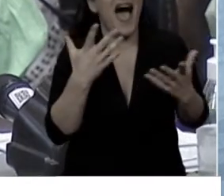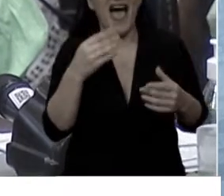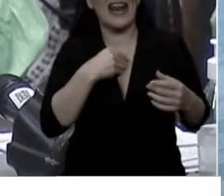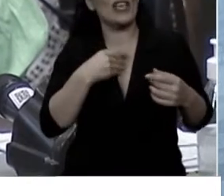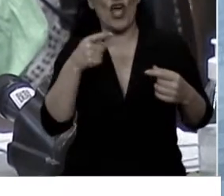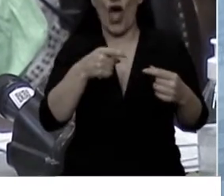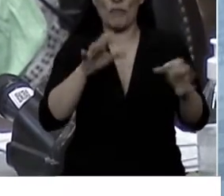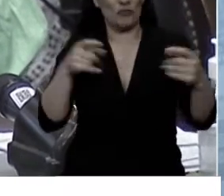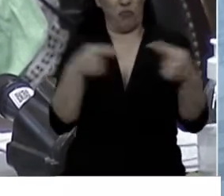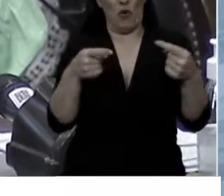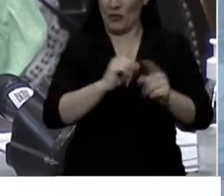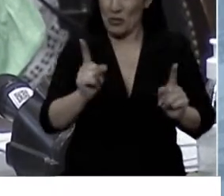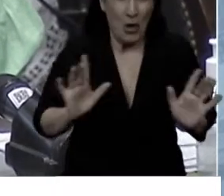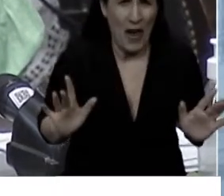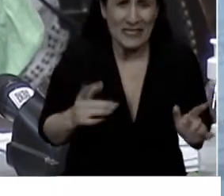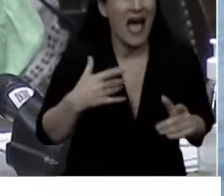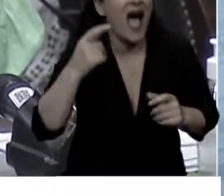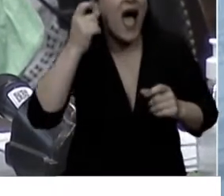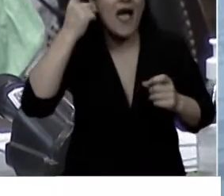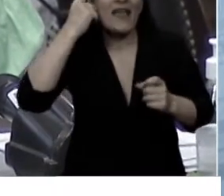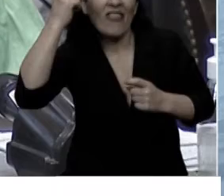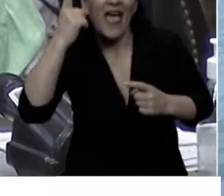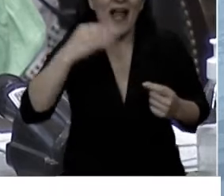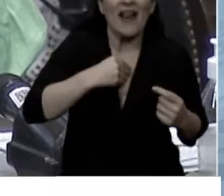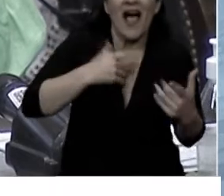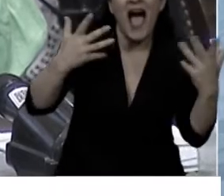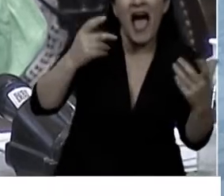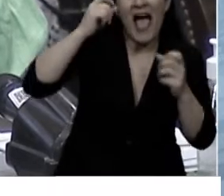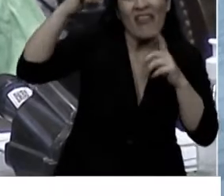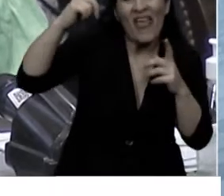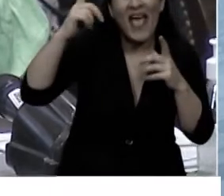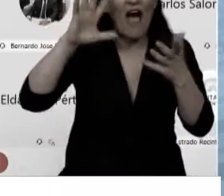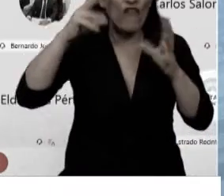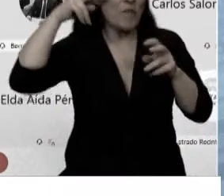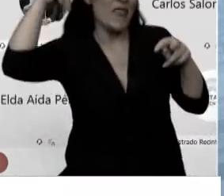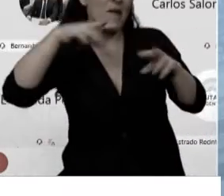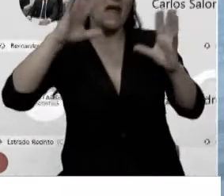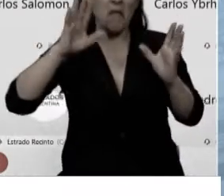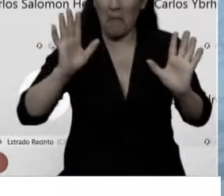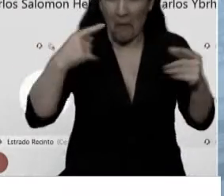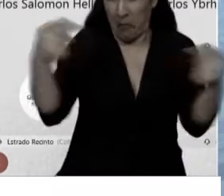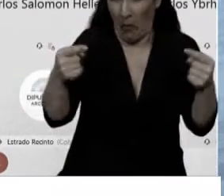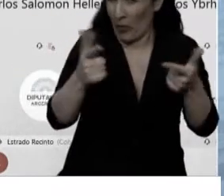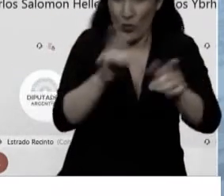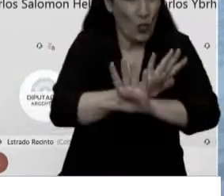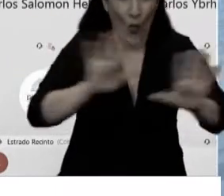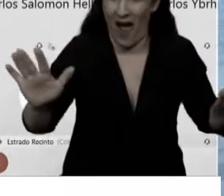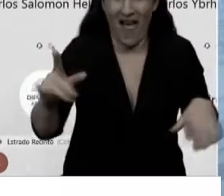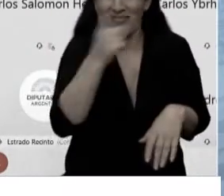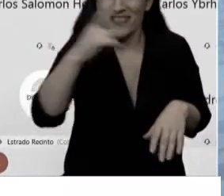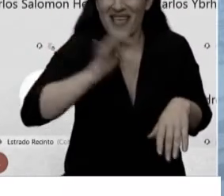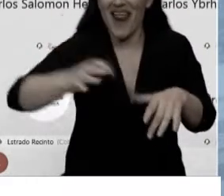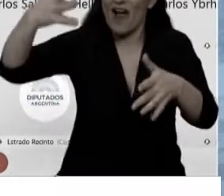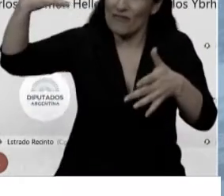de nadie y no va contra las creencias de nadie y no va contra la idea y la cosmovisión que nadie tiene. Hace 100 años